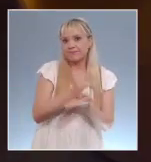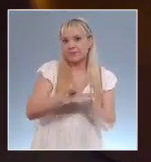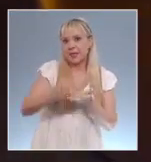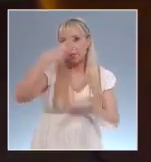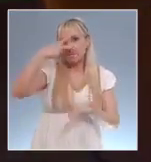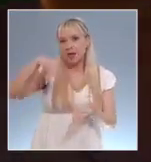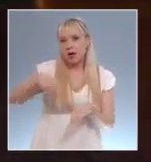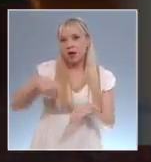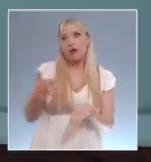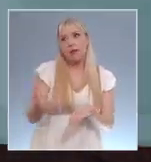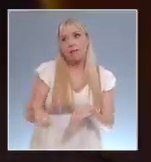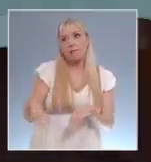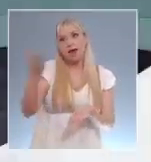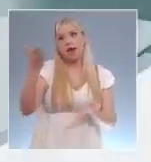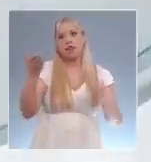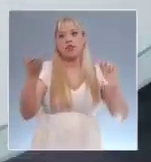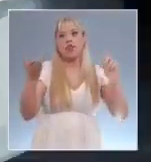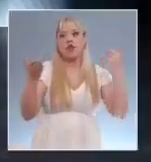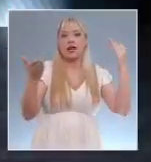al dólar.